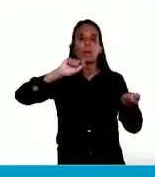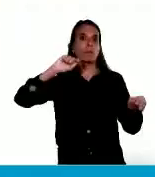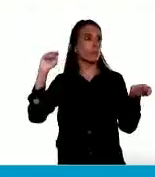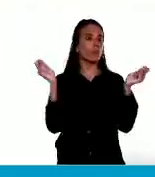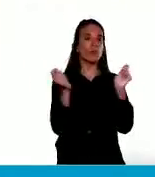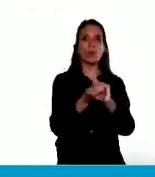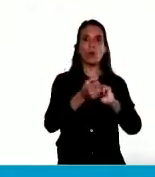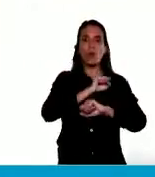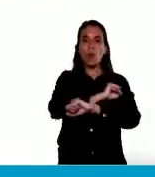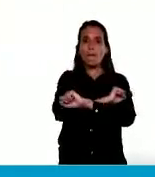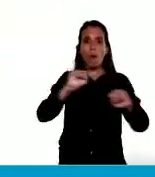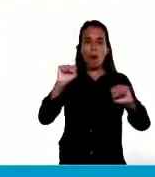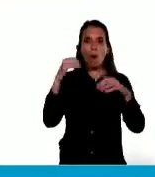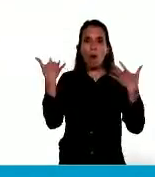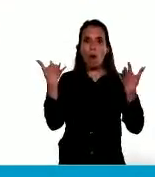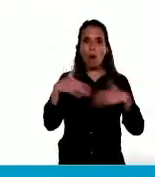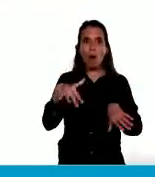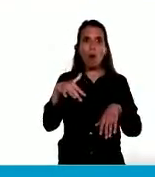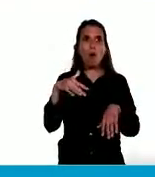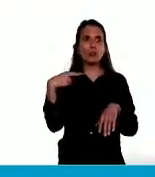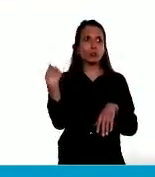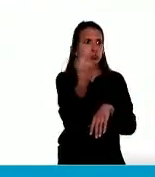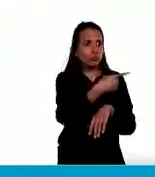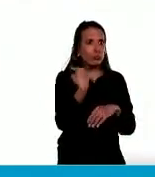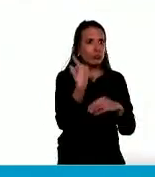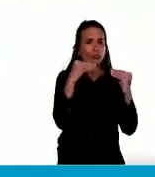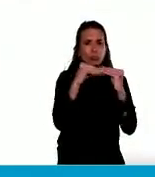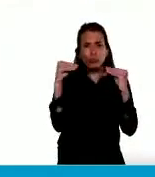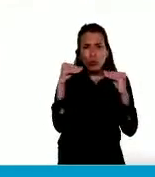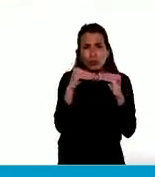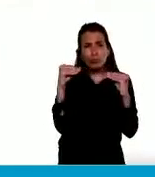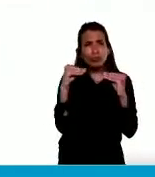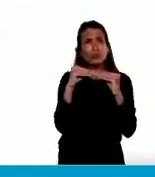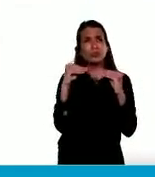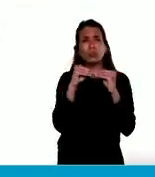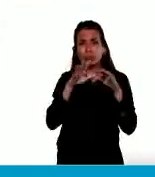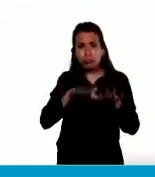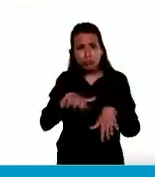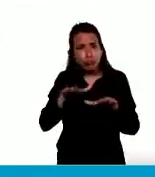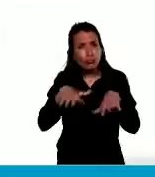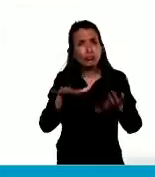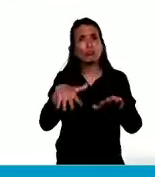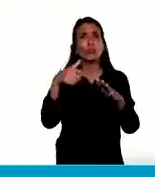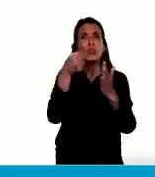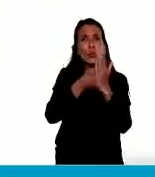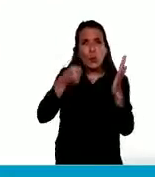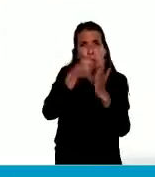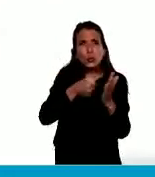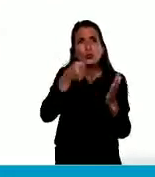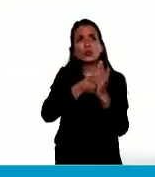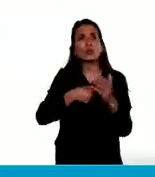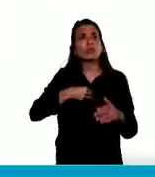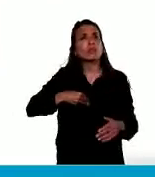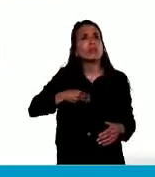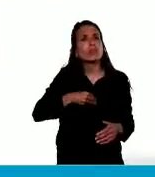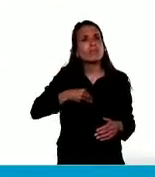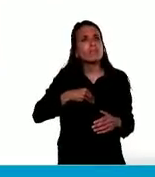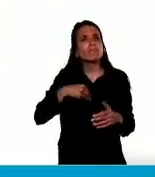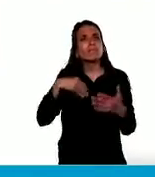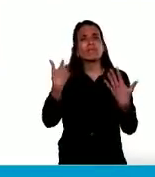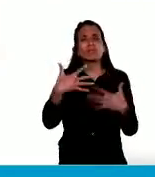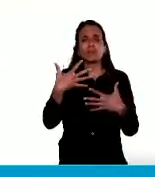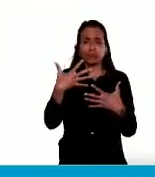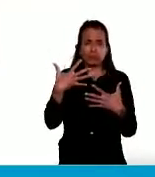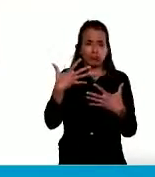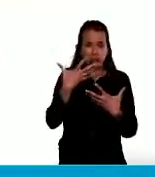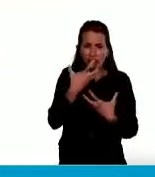travesticidio. Y muchas compañeras y compañeros que militan estos espacios se sienten totalmente